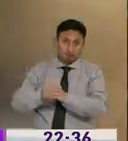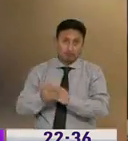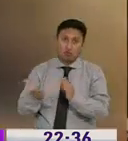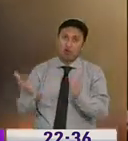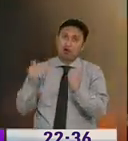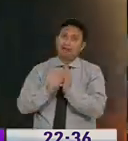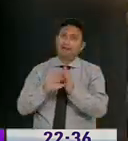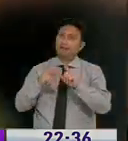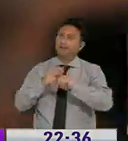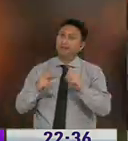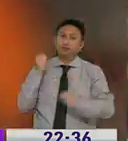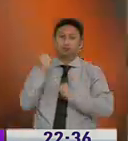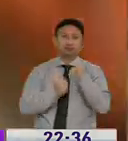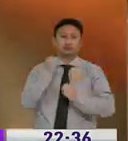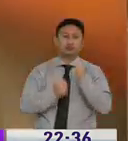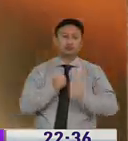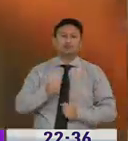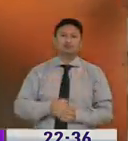corriendo.